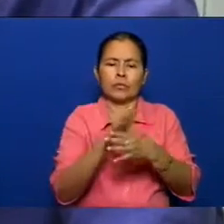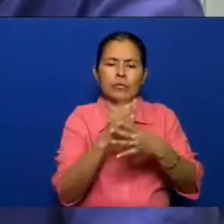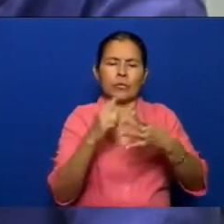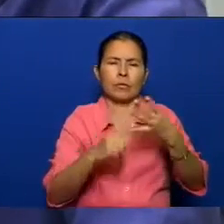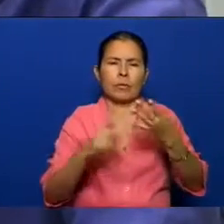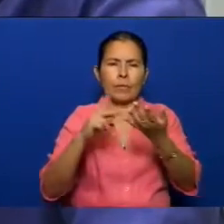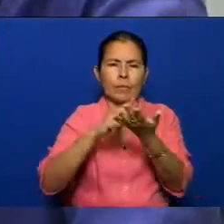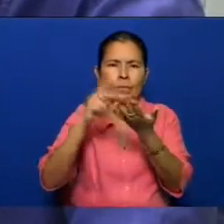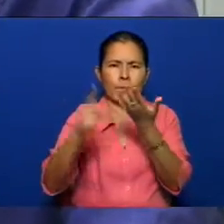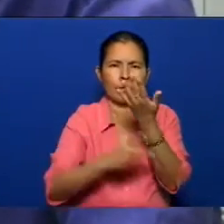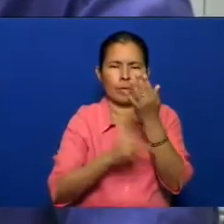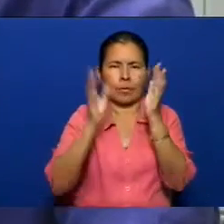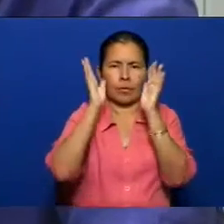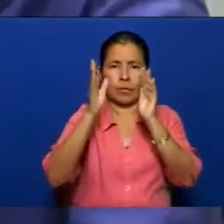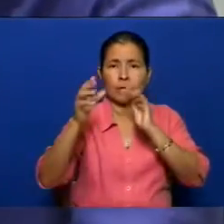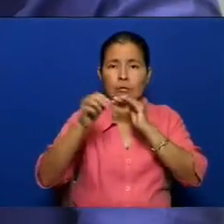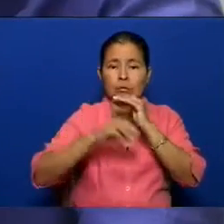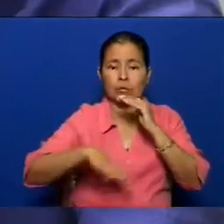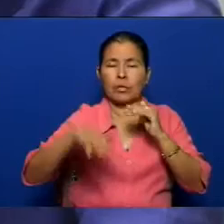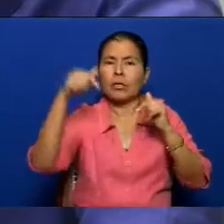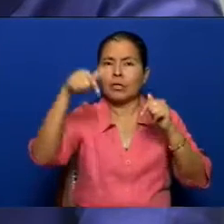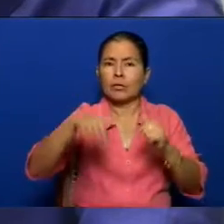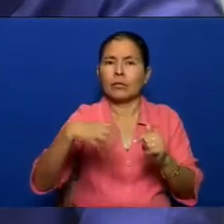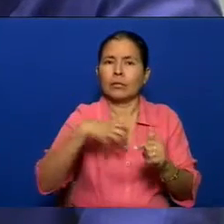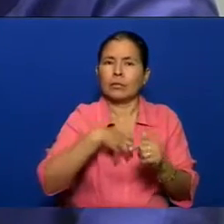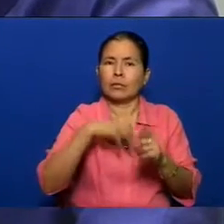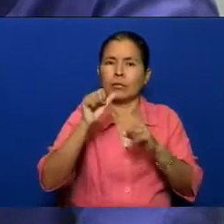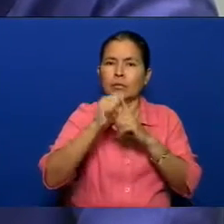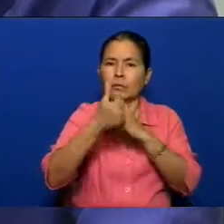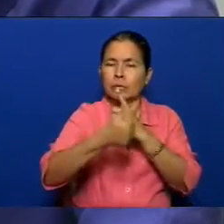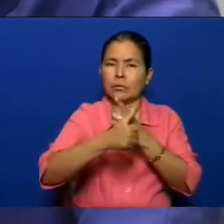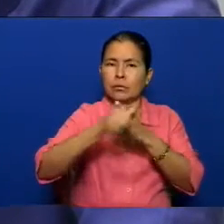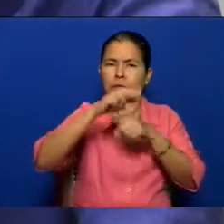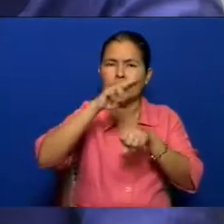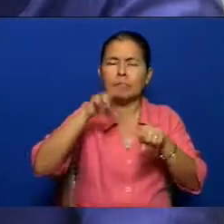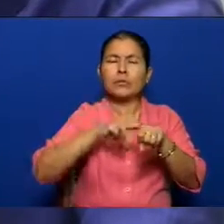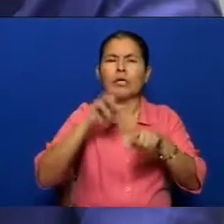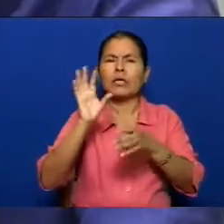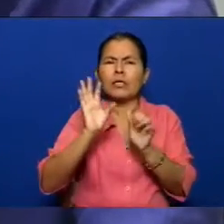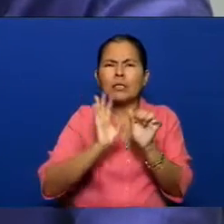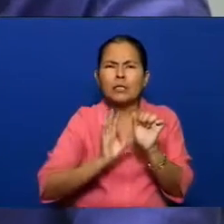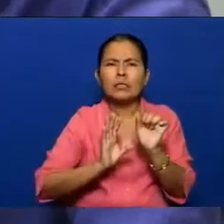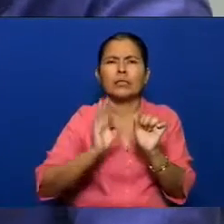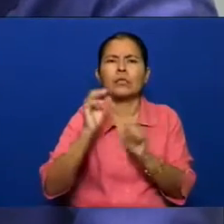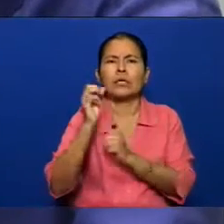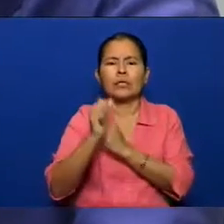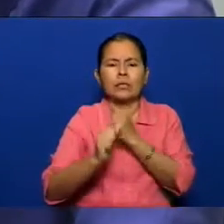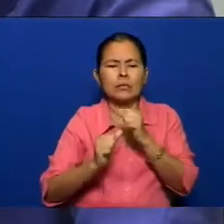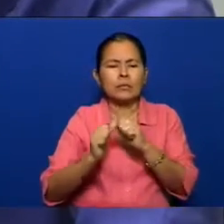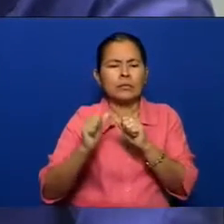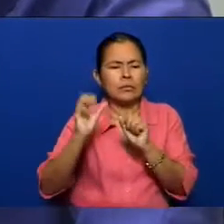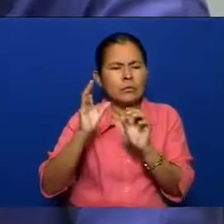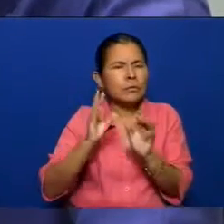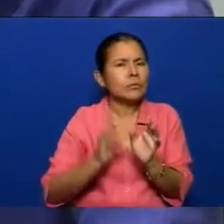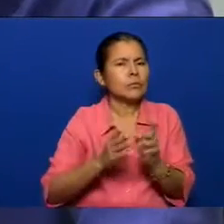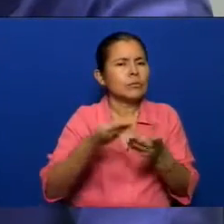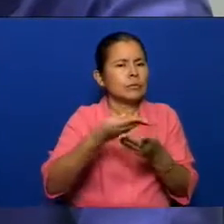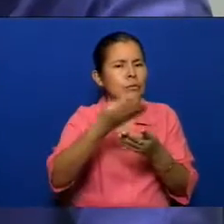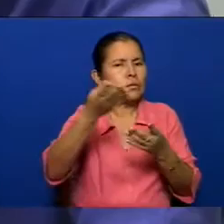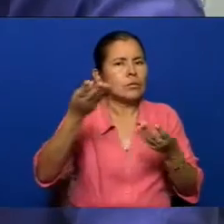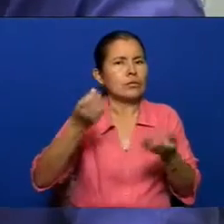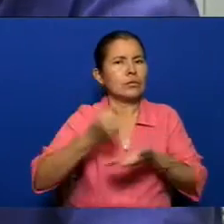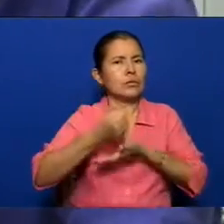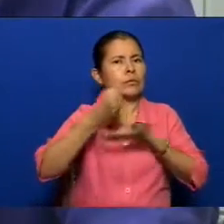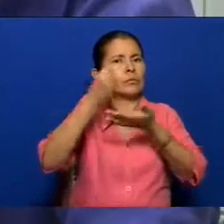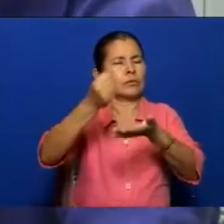sociales que esta Asamblea Nacional destina año a año un volumen de recursos económicos para que puedan